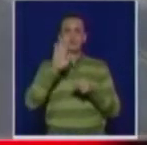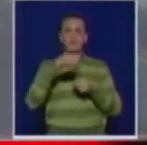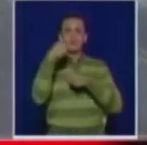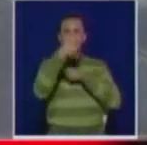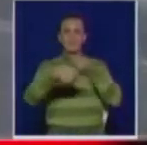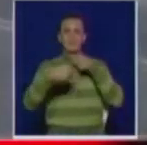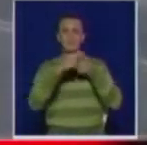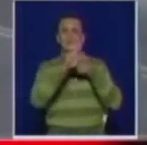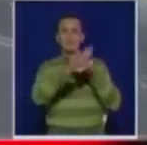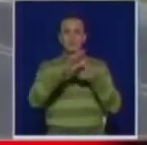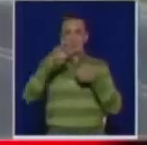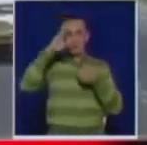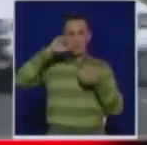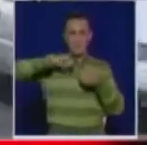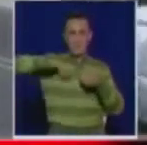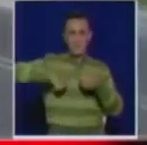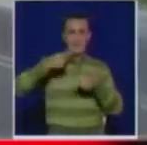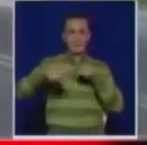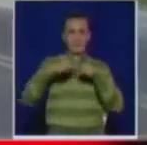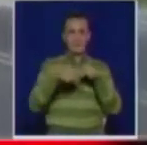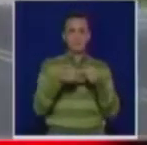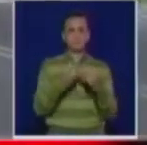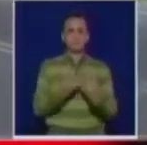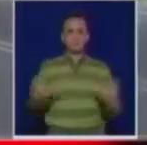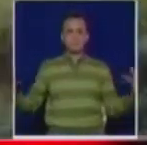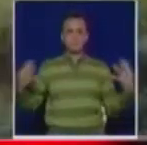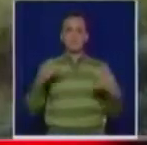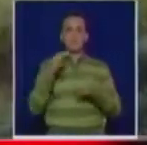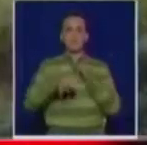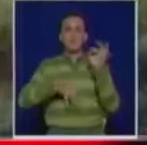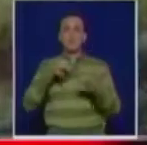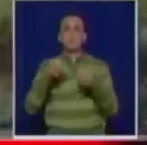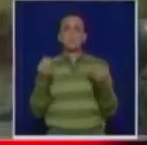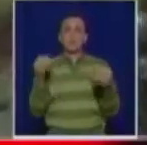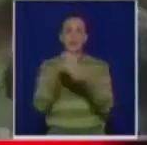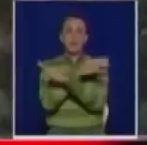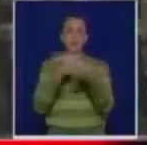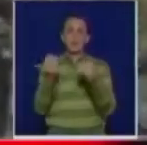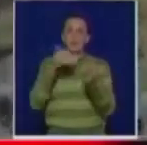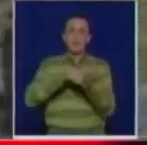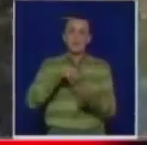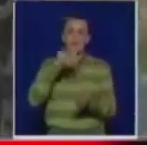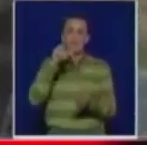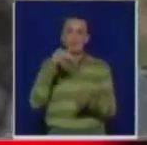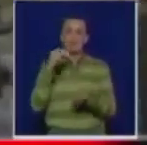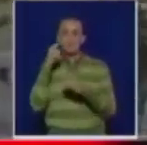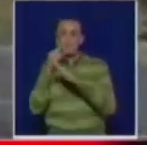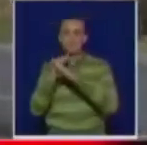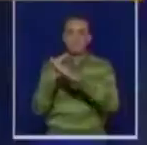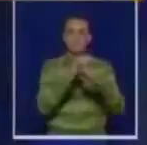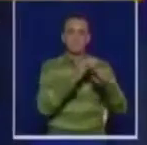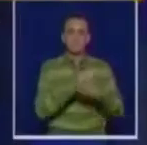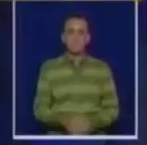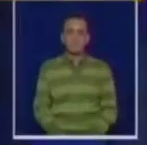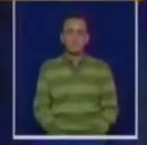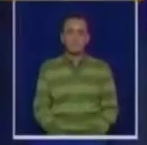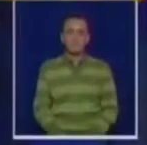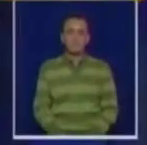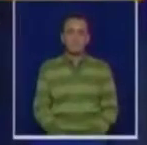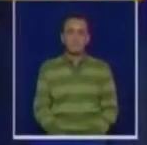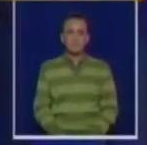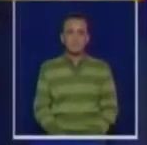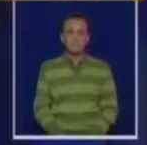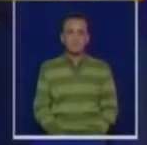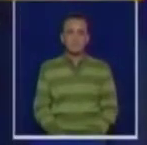policía permanecen a esta hora custodiando esta carretera del país y evitando que se presenten de nuevo disturbios en este lugar. Después